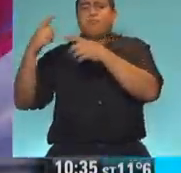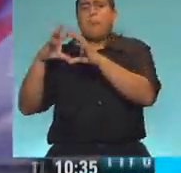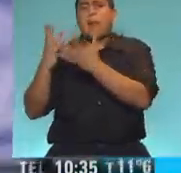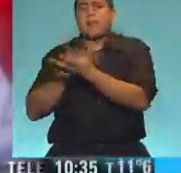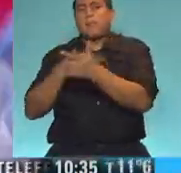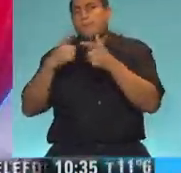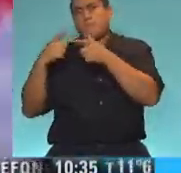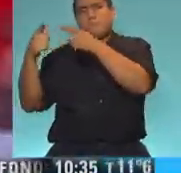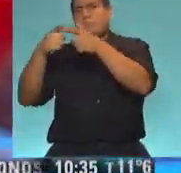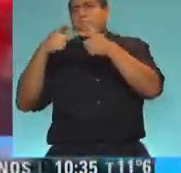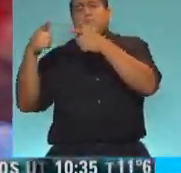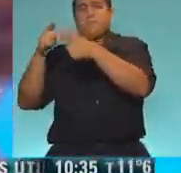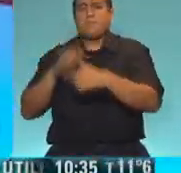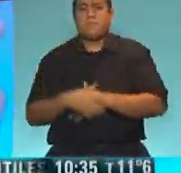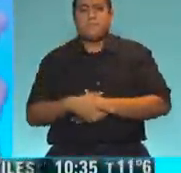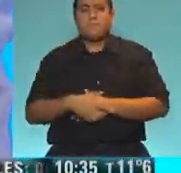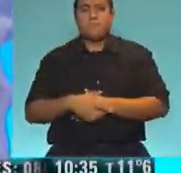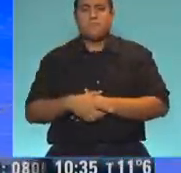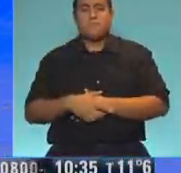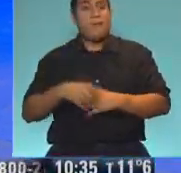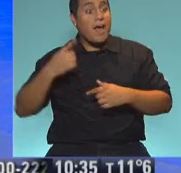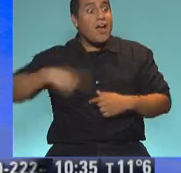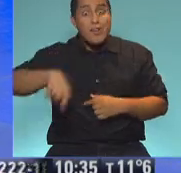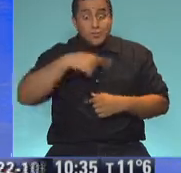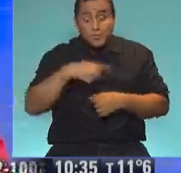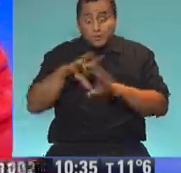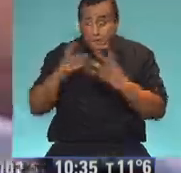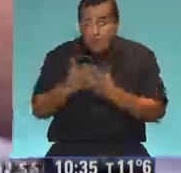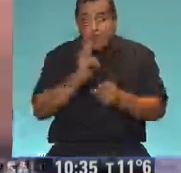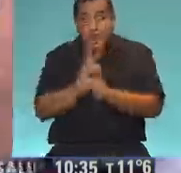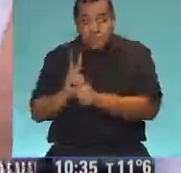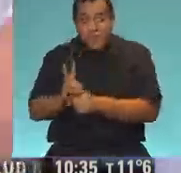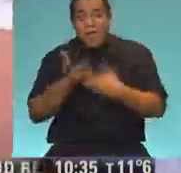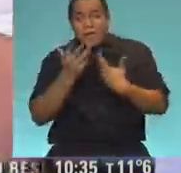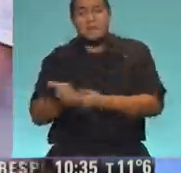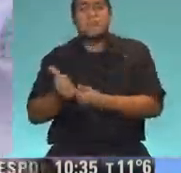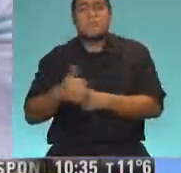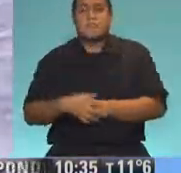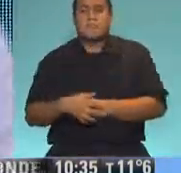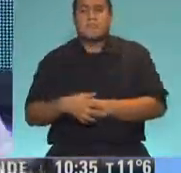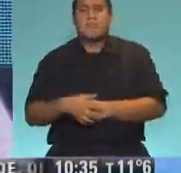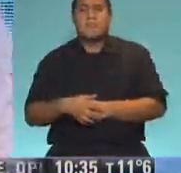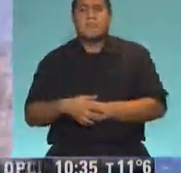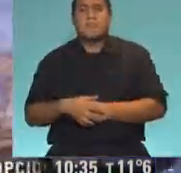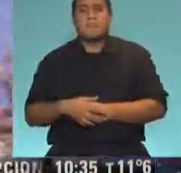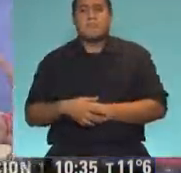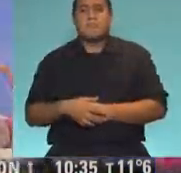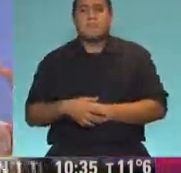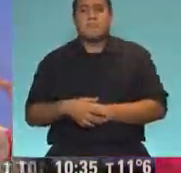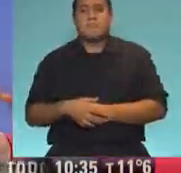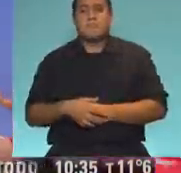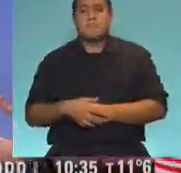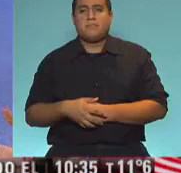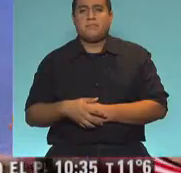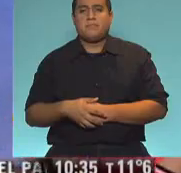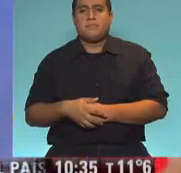¡Sí, viva! ¡Viva, viva! Sí. ¡Hemos salvado el planeta Tierra! Sí. Muy bien, flaco. Estuviste muy bien. Sí, grosso. Sí, sí, soy muy grosso. Nuevamente